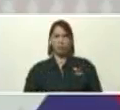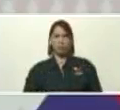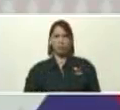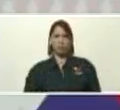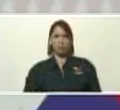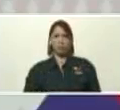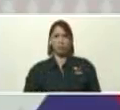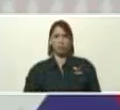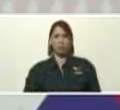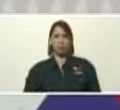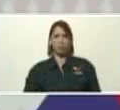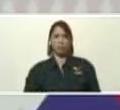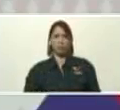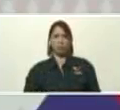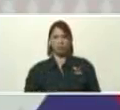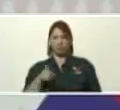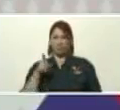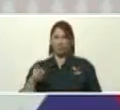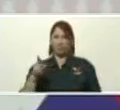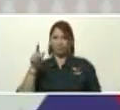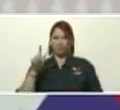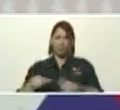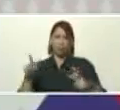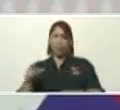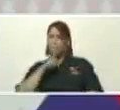HDP imperialistas,